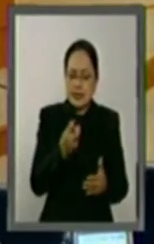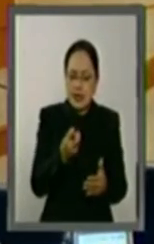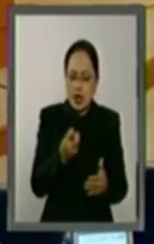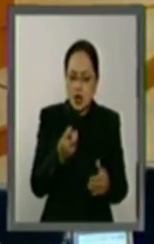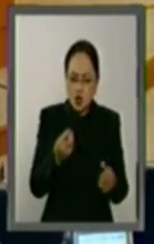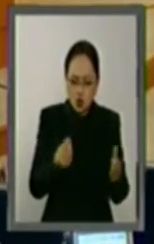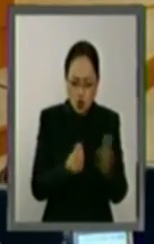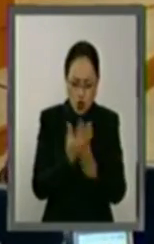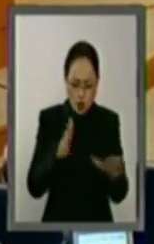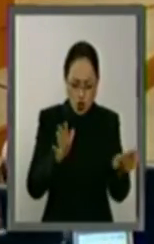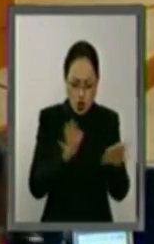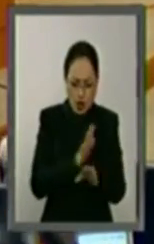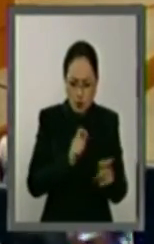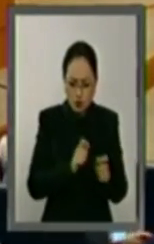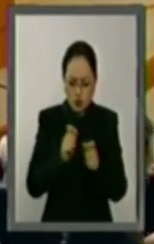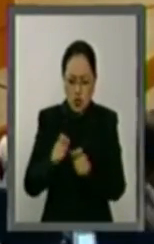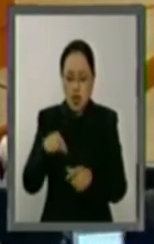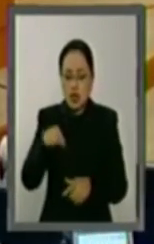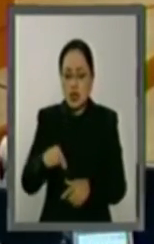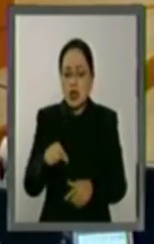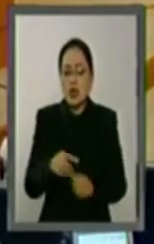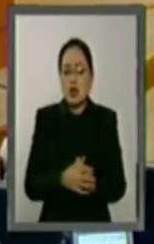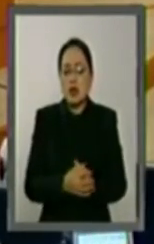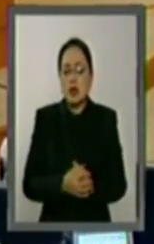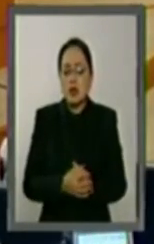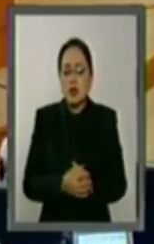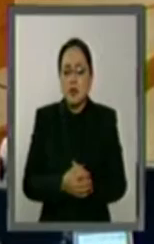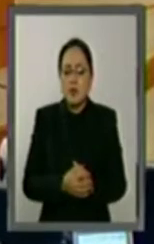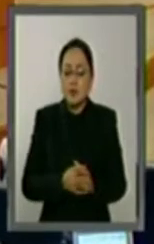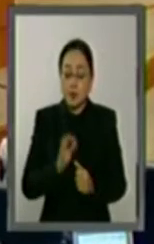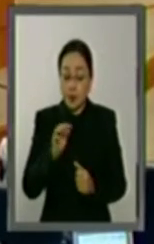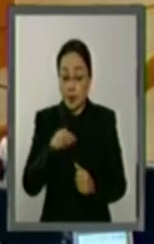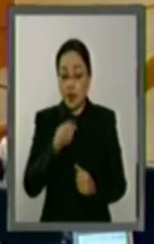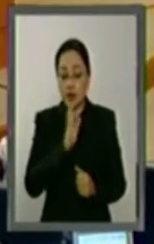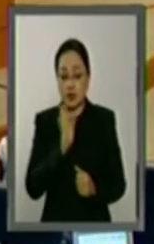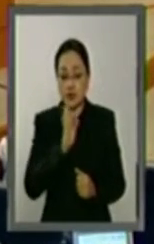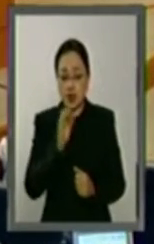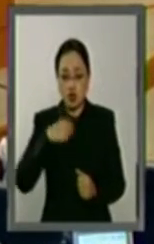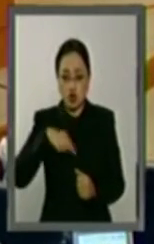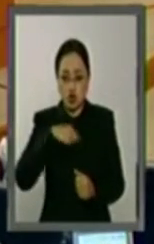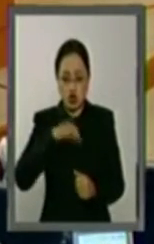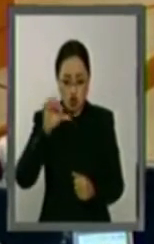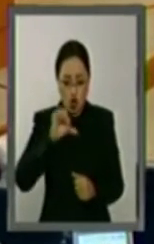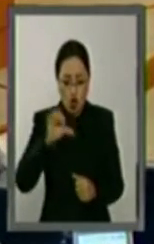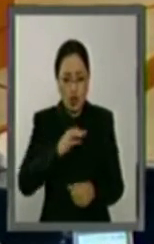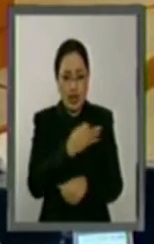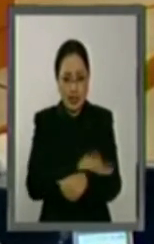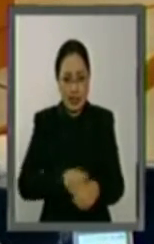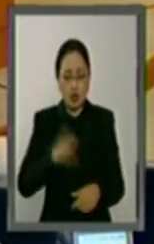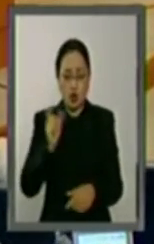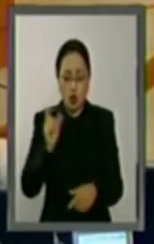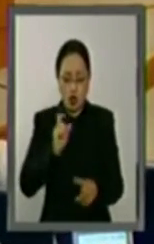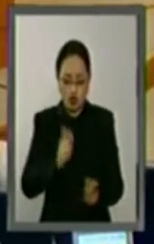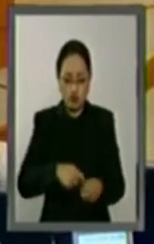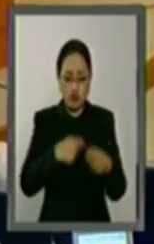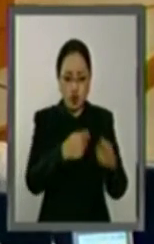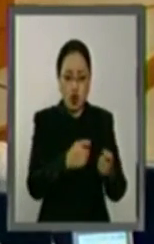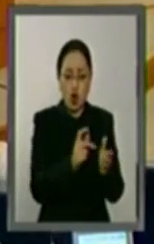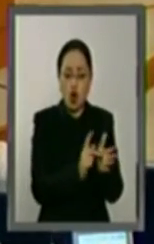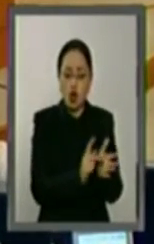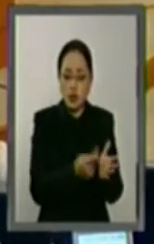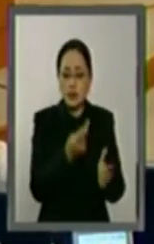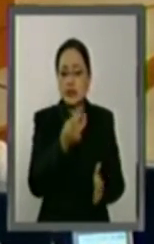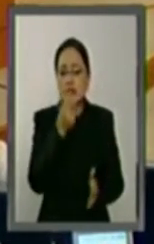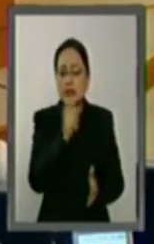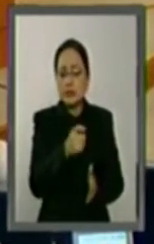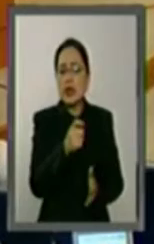momento complejo. Que además, si lo hacemos esta tarde, al ratificarlo, estaremos